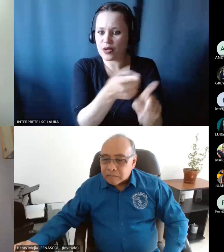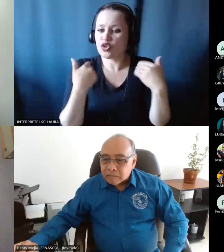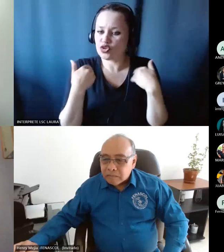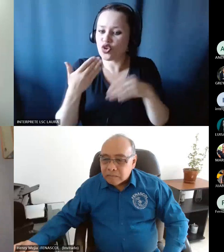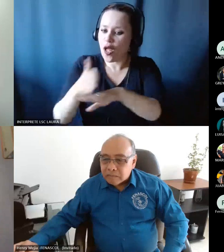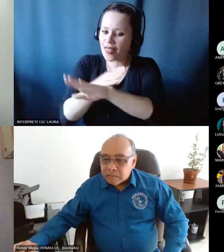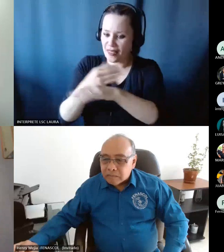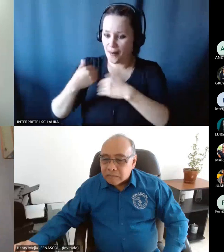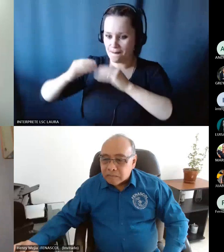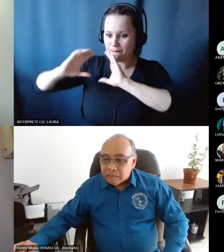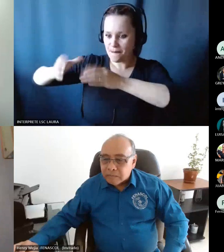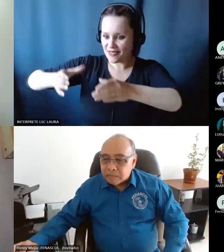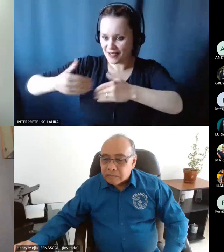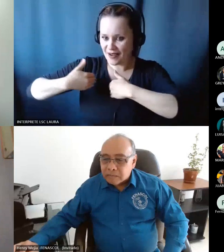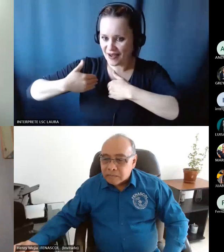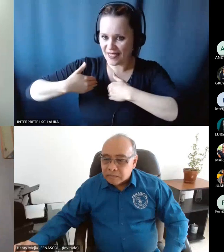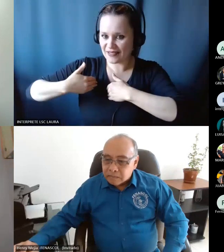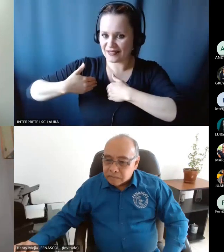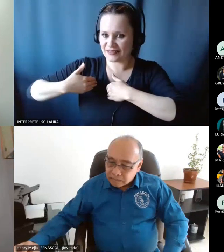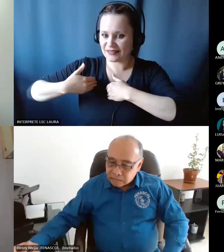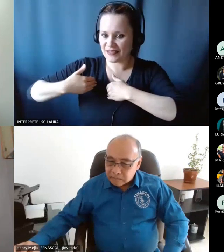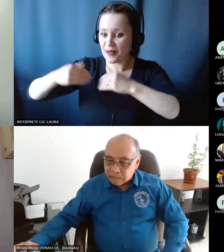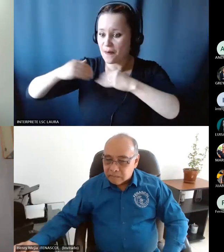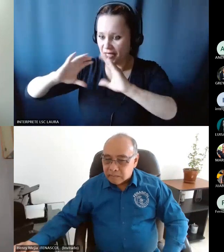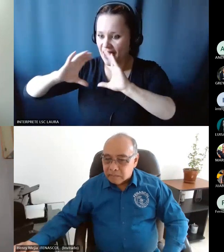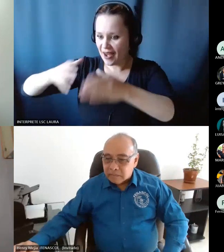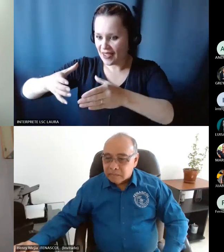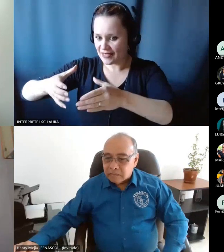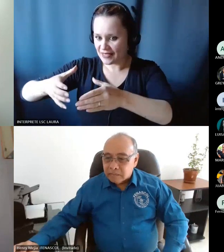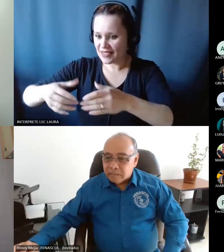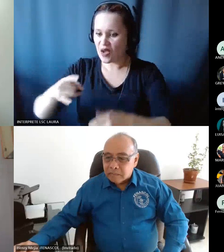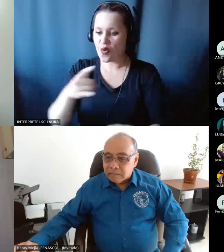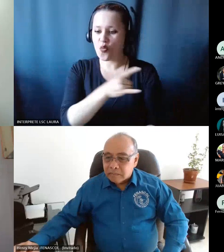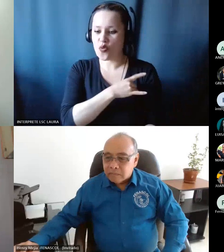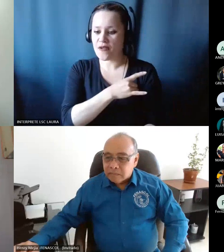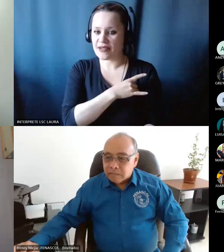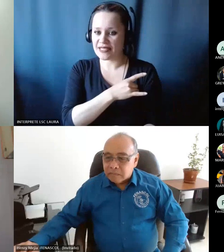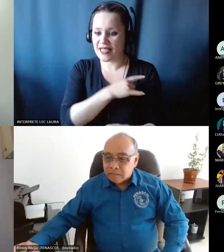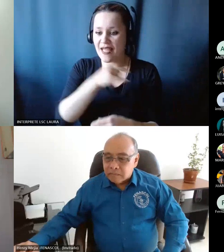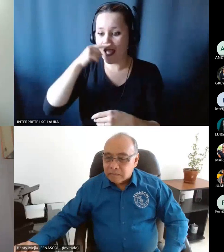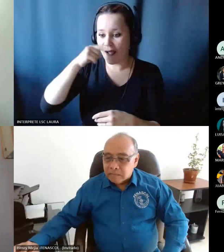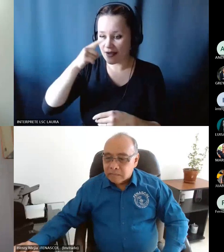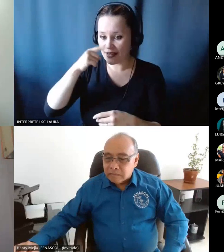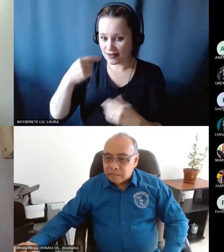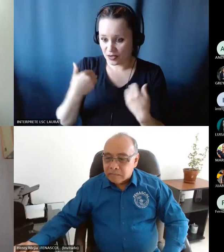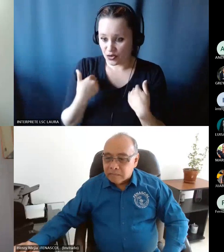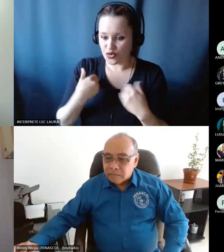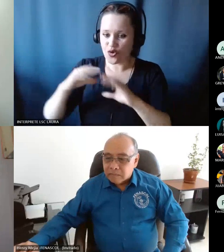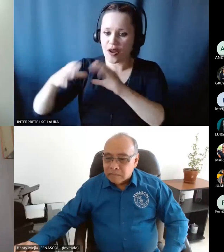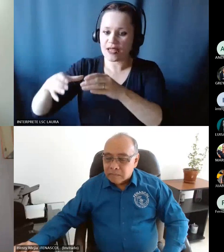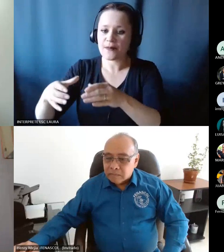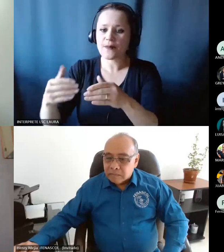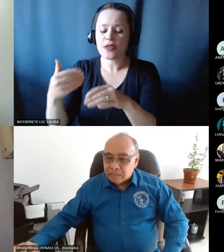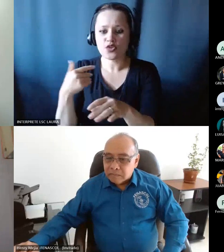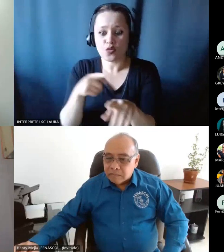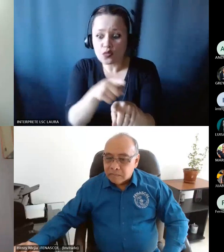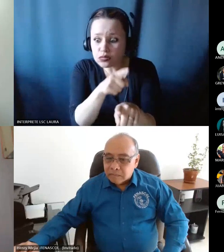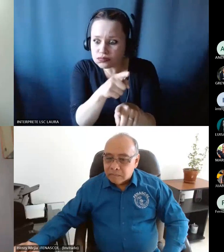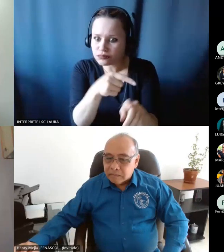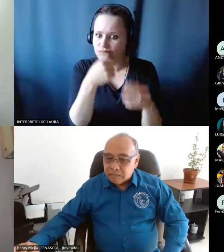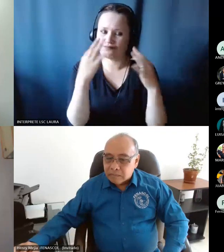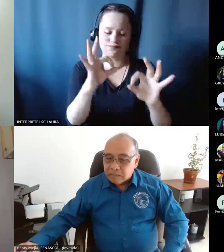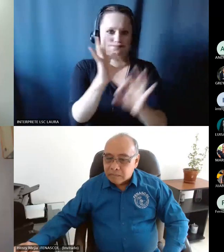mis clases cuando en las clases que hoy en la jaana como casos de éxito el la oportunidad que tienen